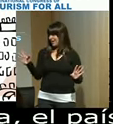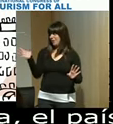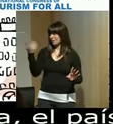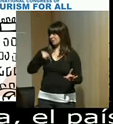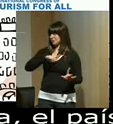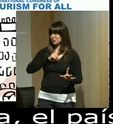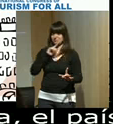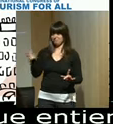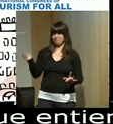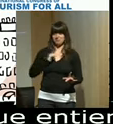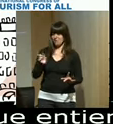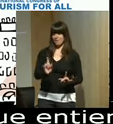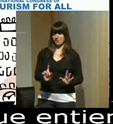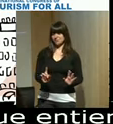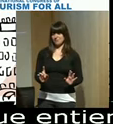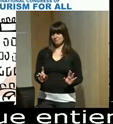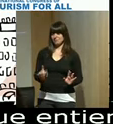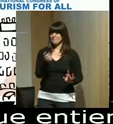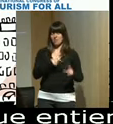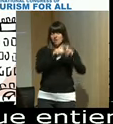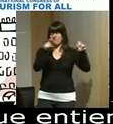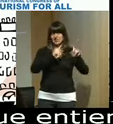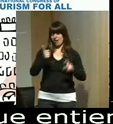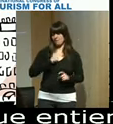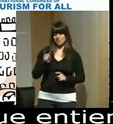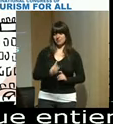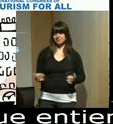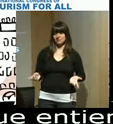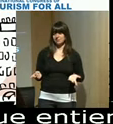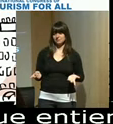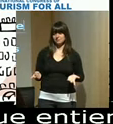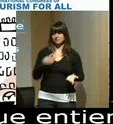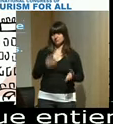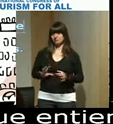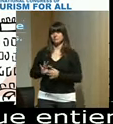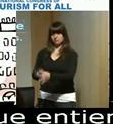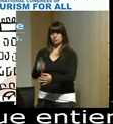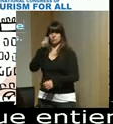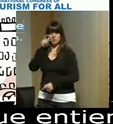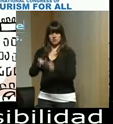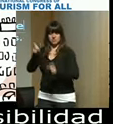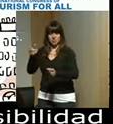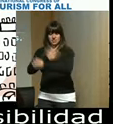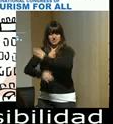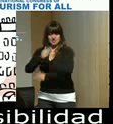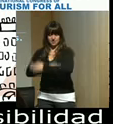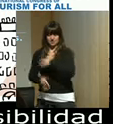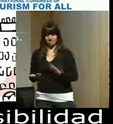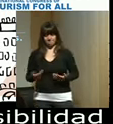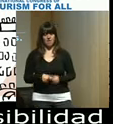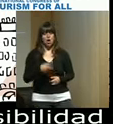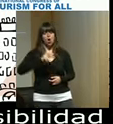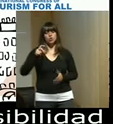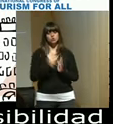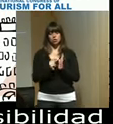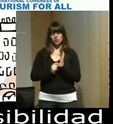no estamos aprovechando a nivel de industria en cuanto al turismo de personas con discapacidad. Otros datos que ya